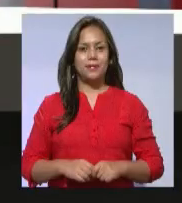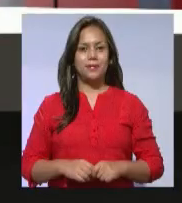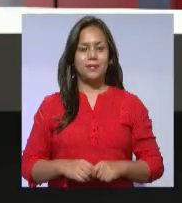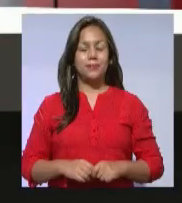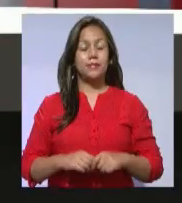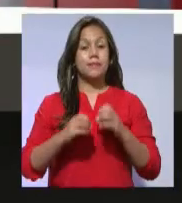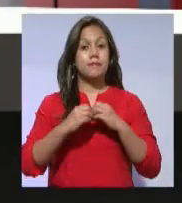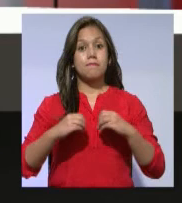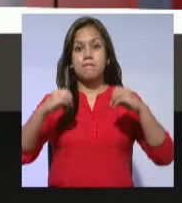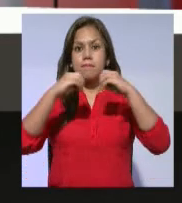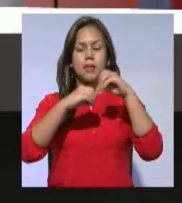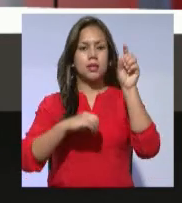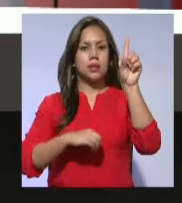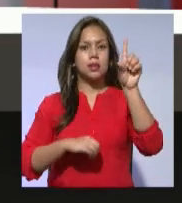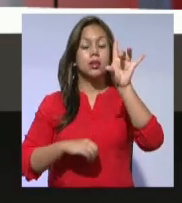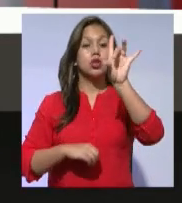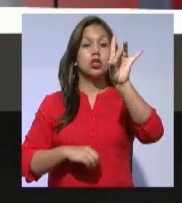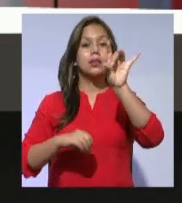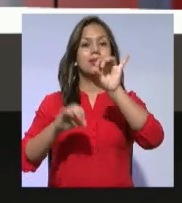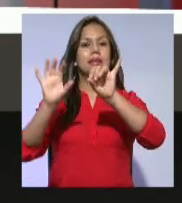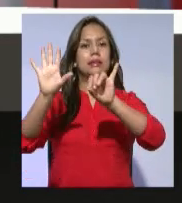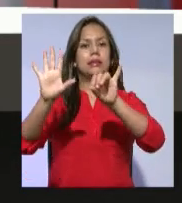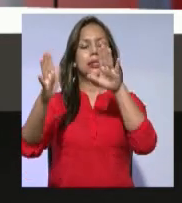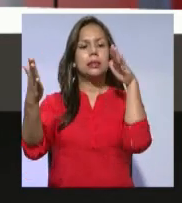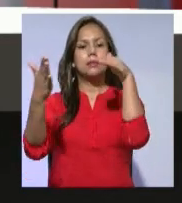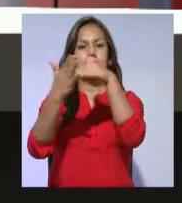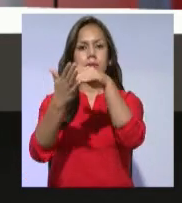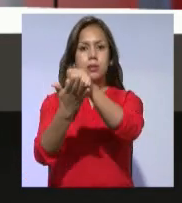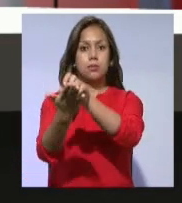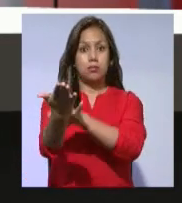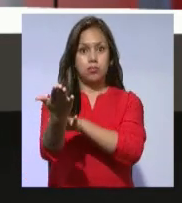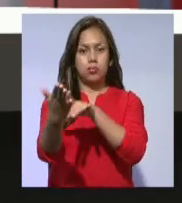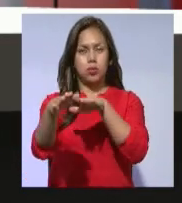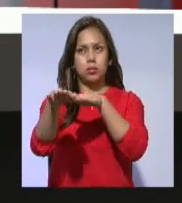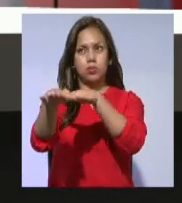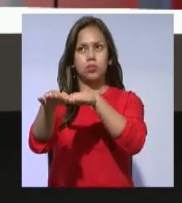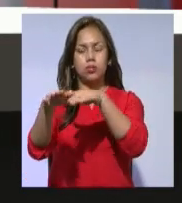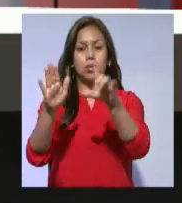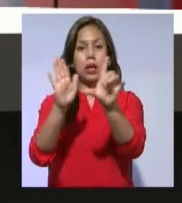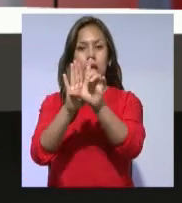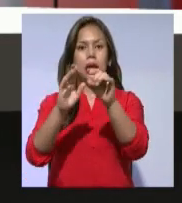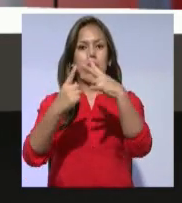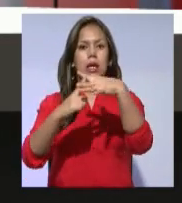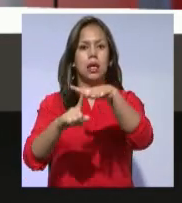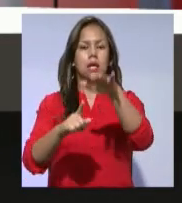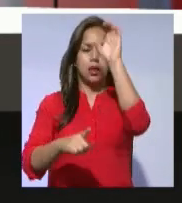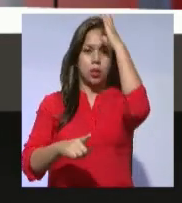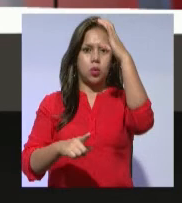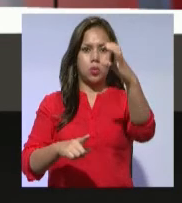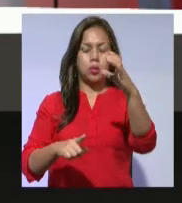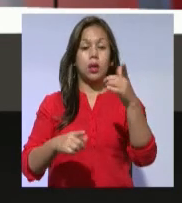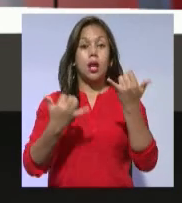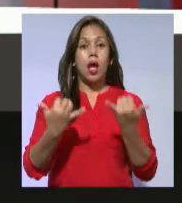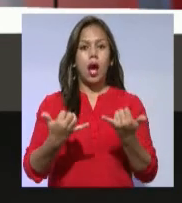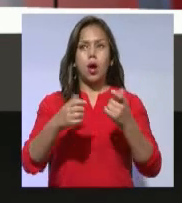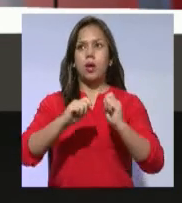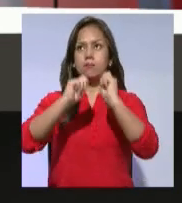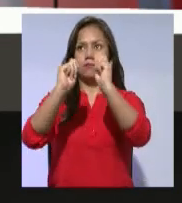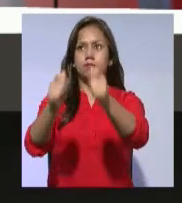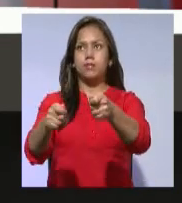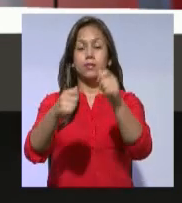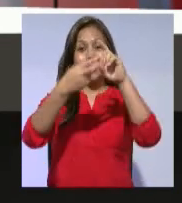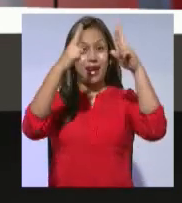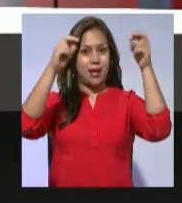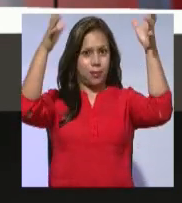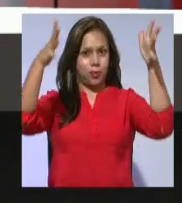más de 186 mil firmas de respaldo al proyecto de reformas a la ley de educación intercultural bilingüe fueron entregadas hoy por la